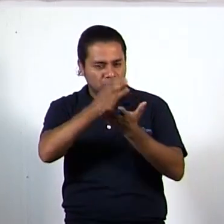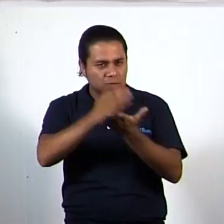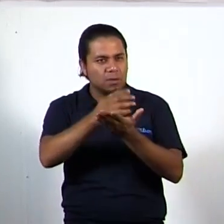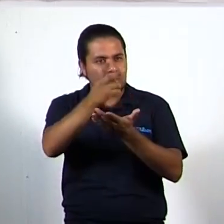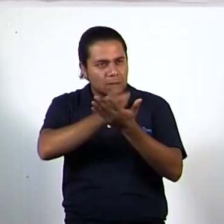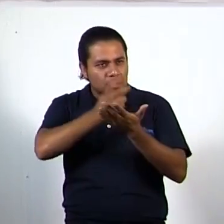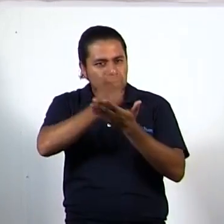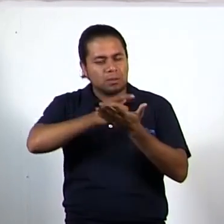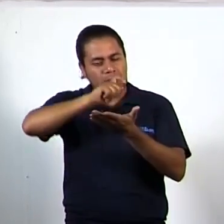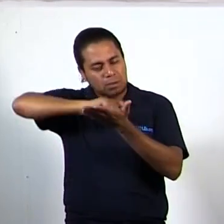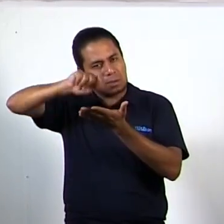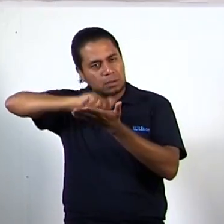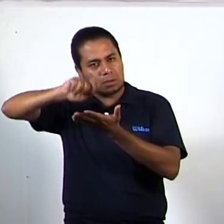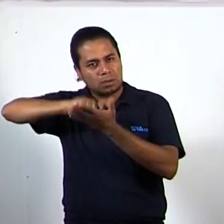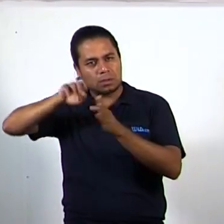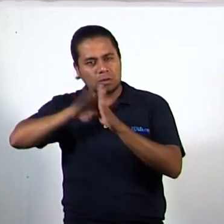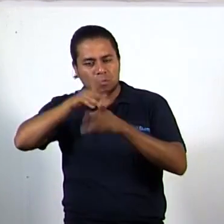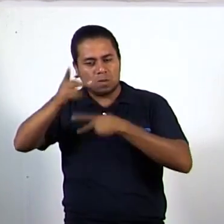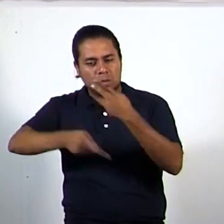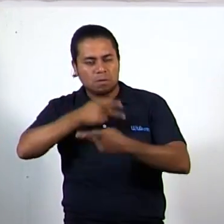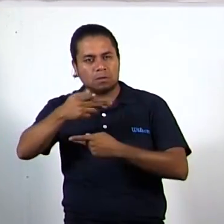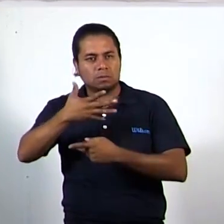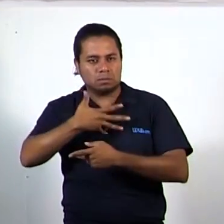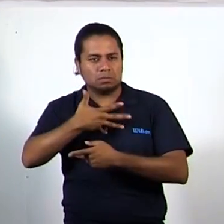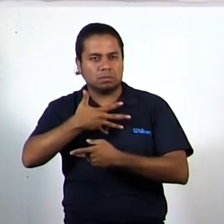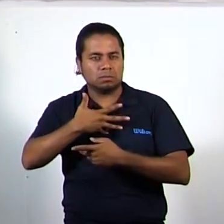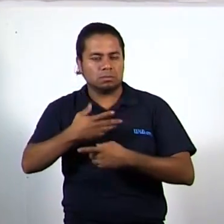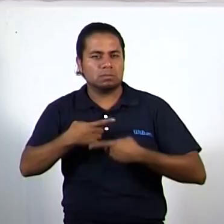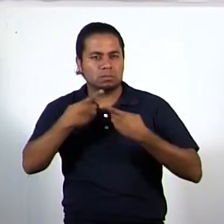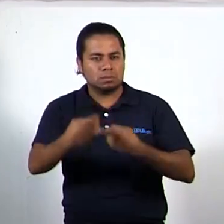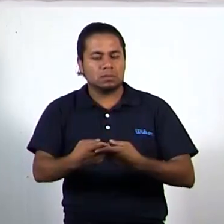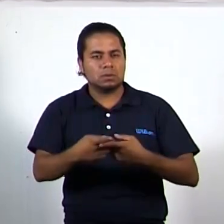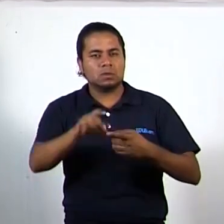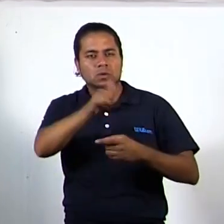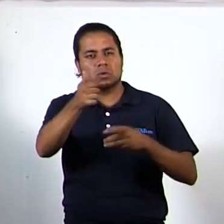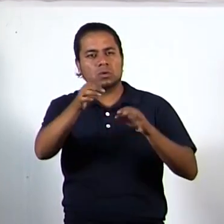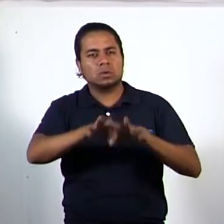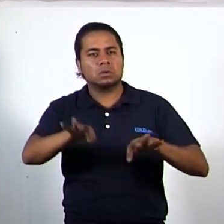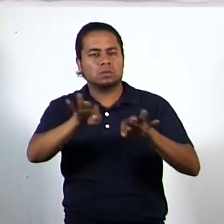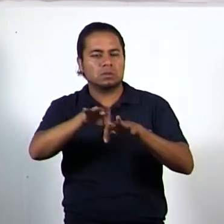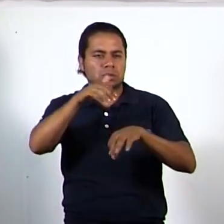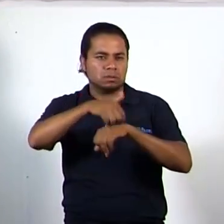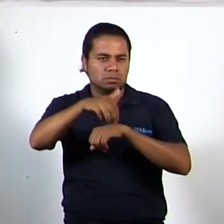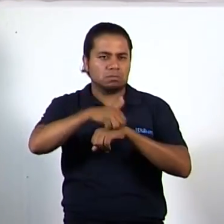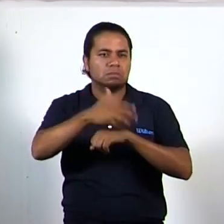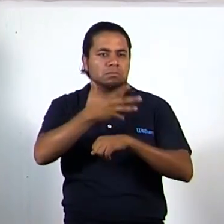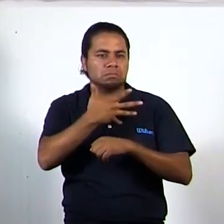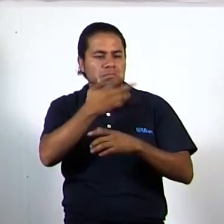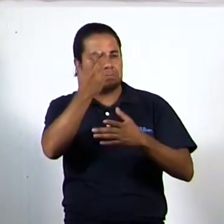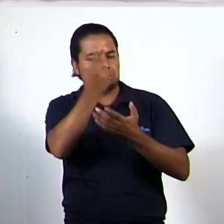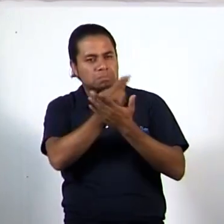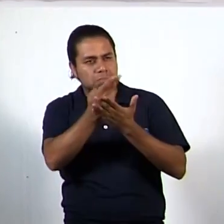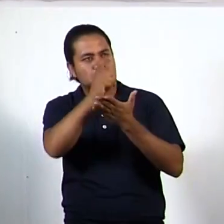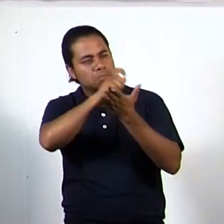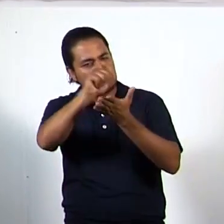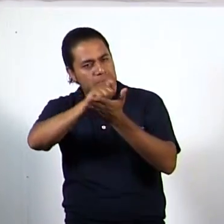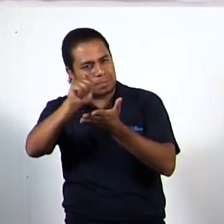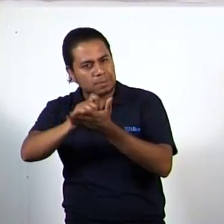notas con base a las preguntas que estamos haciendo. ¿Qué otros números importantes conoces? Y aquí están otros números